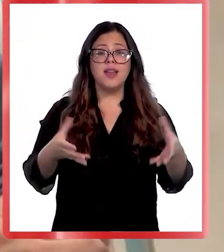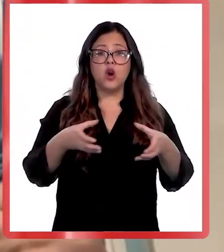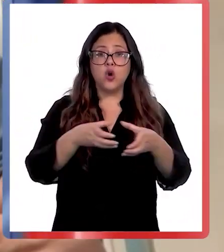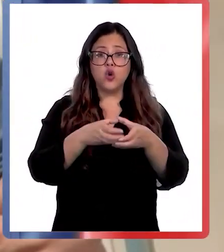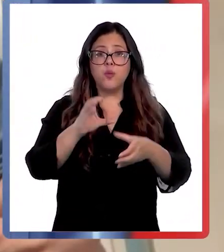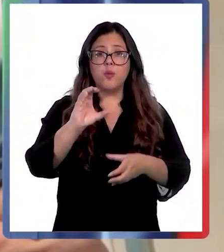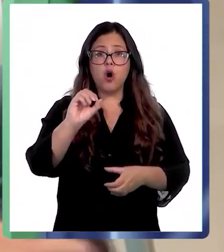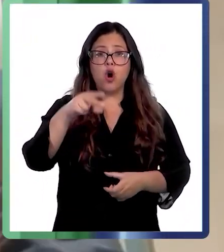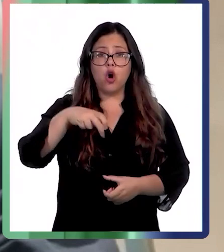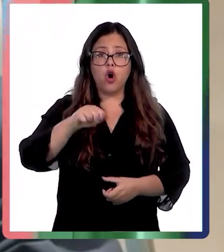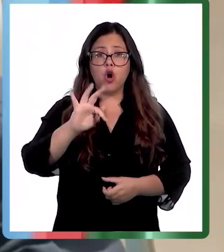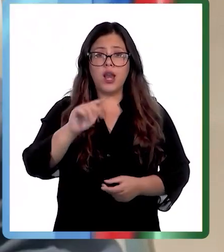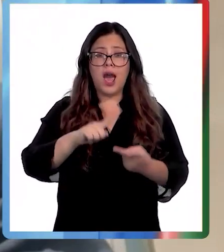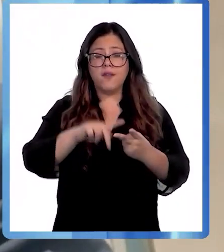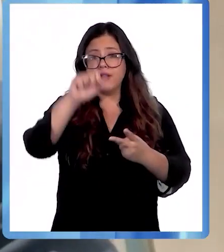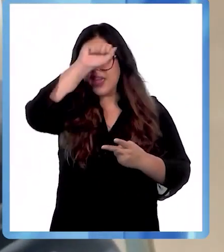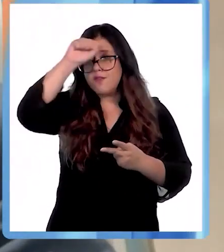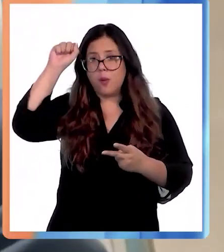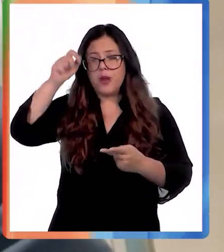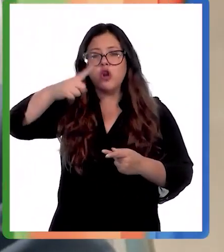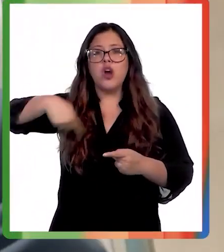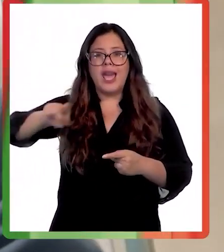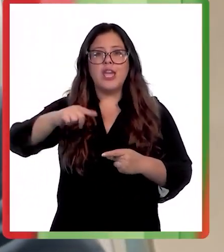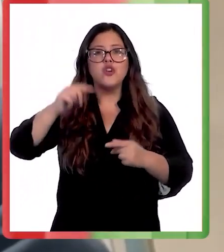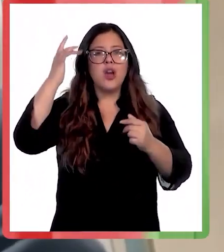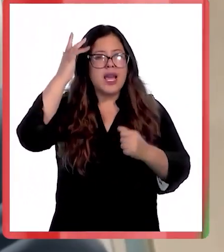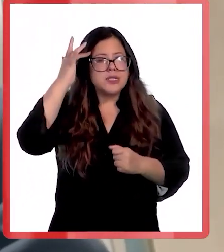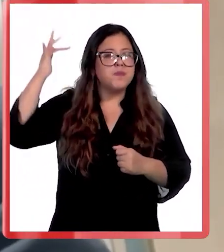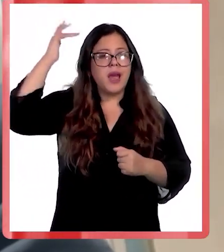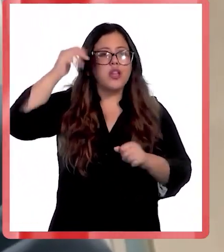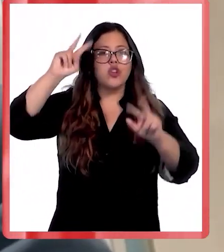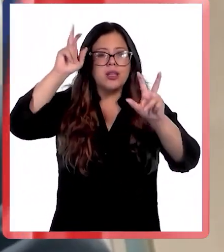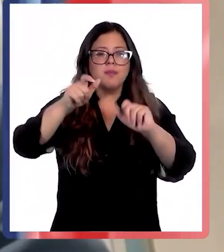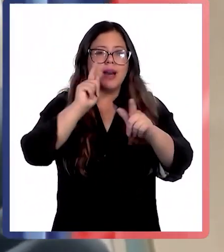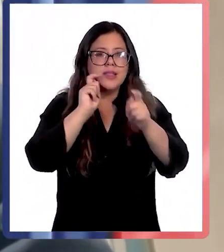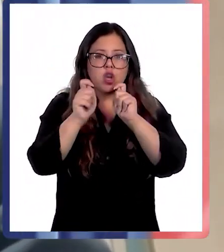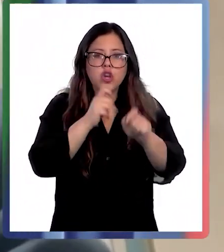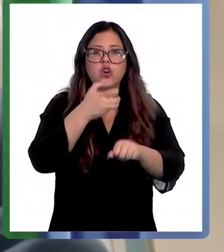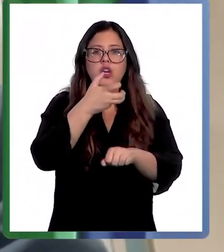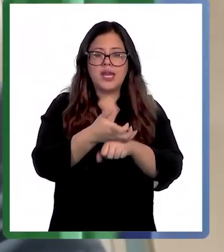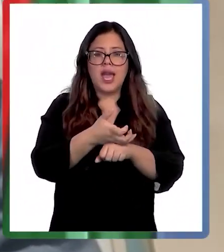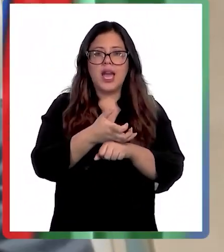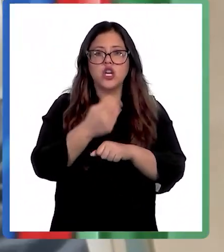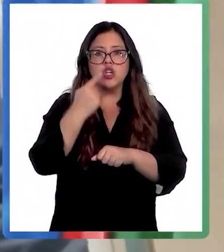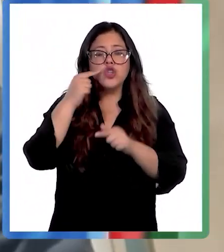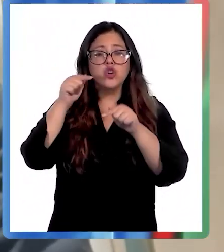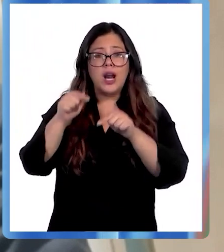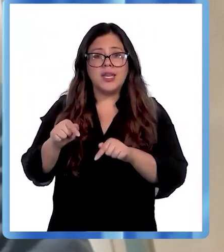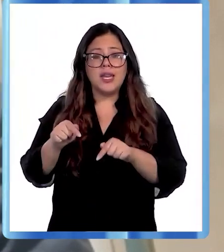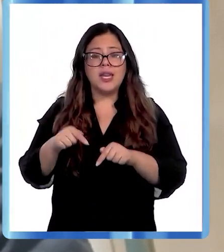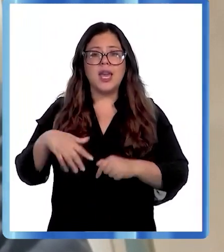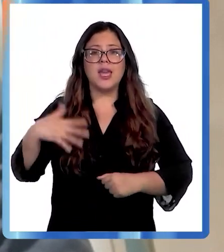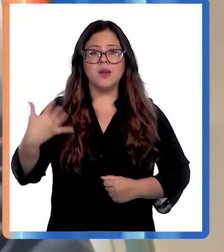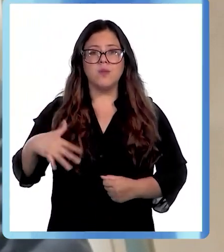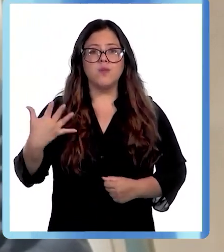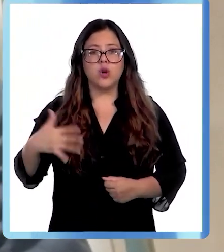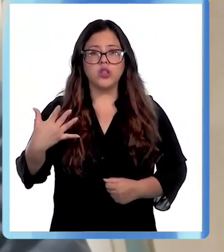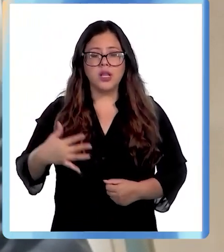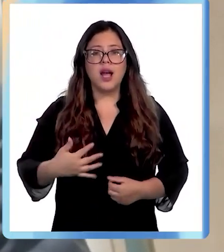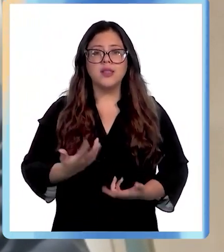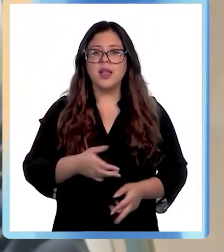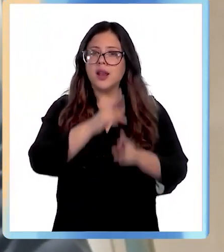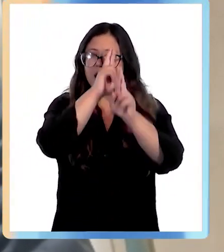son expertos en todas las designaciones de áreas en dependencia de cada uno de los riesgos involucrados. Yo creo que acá es